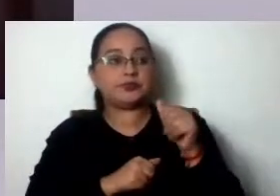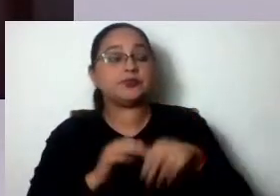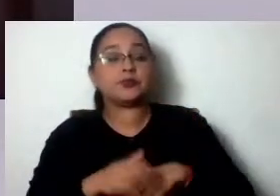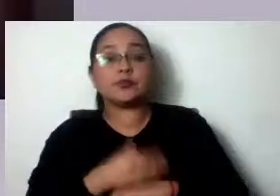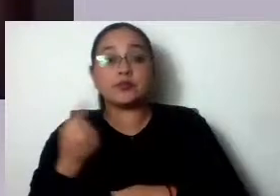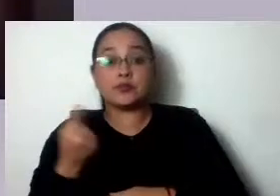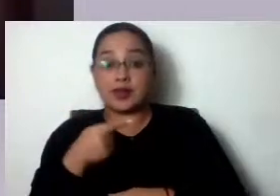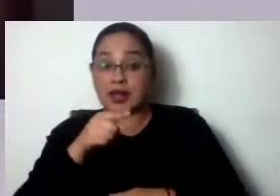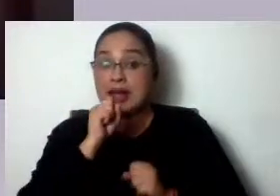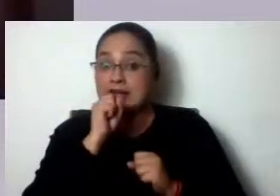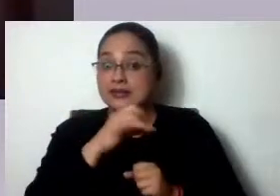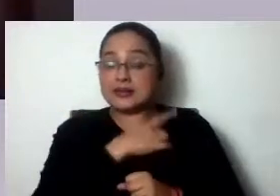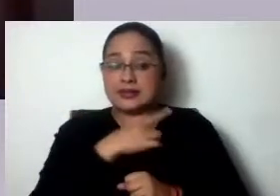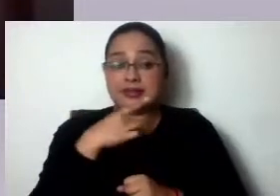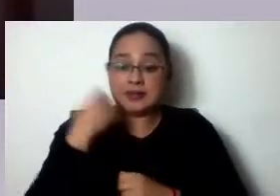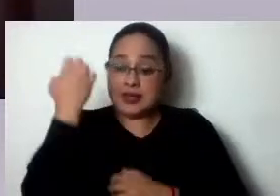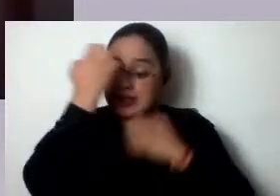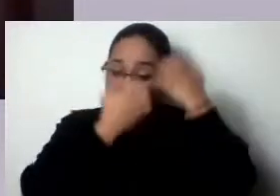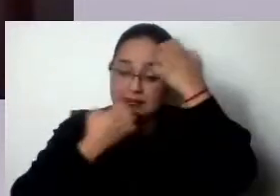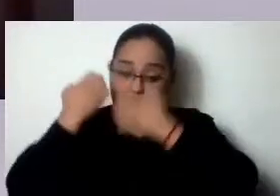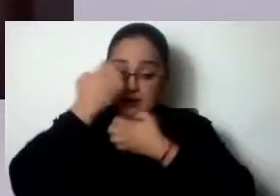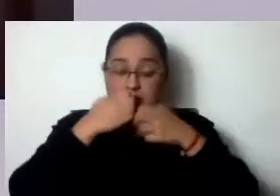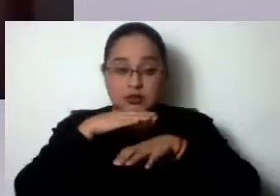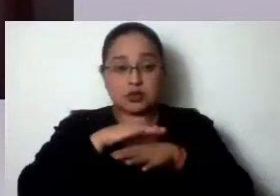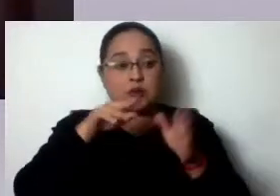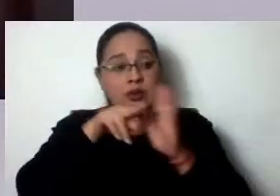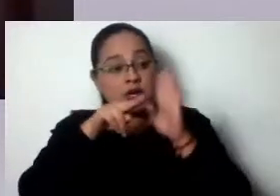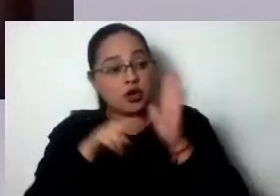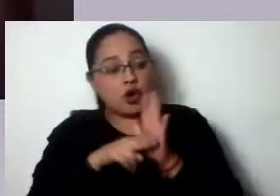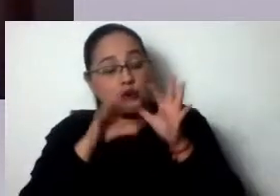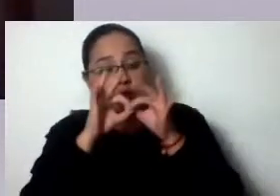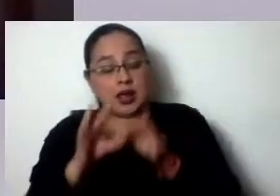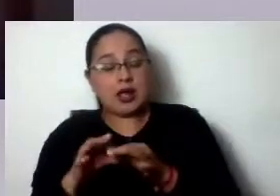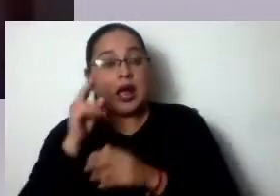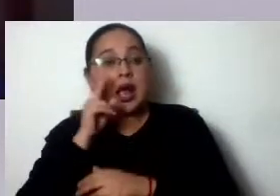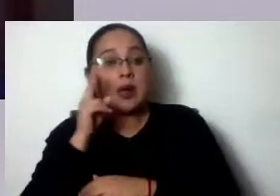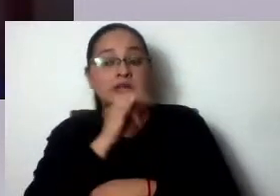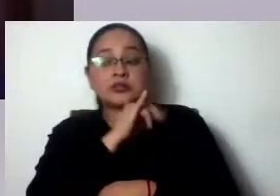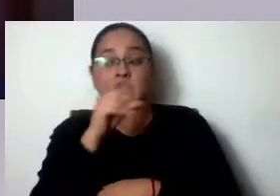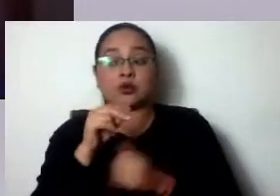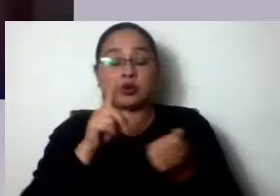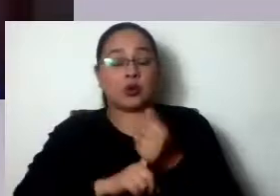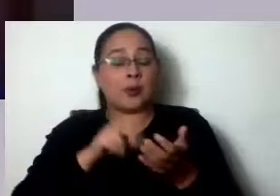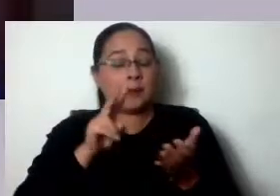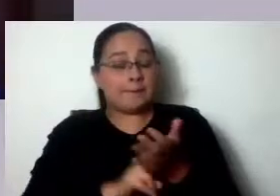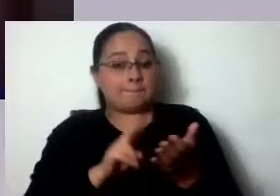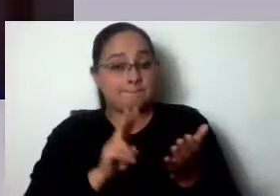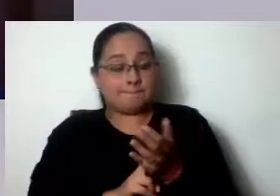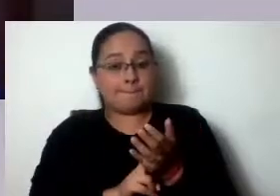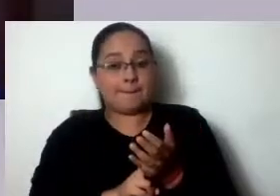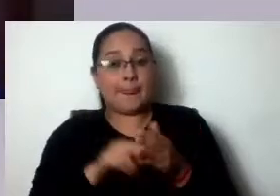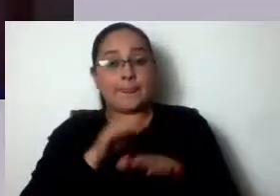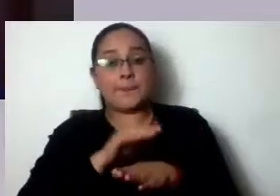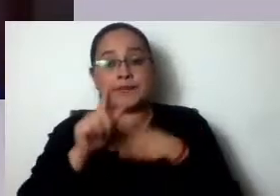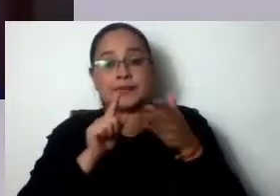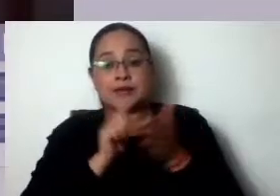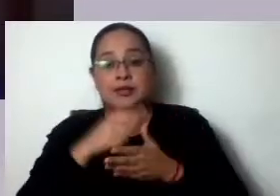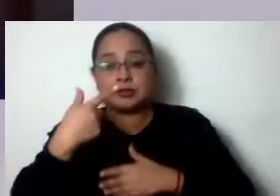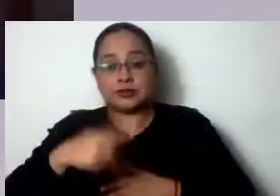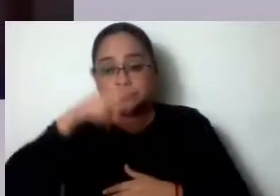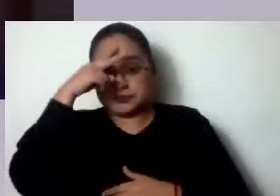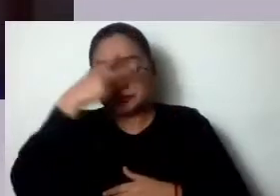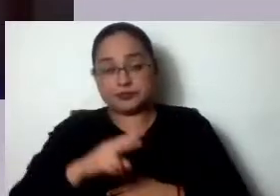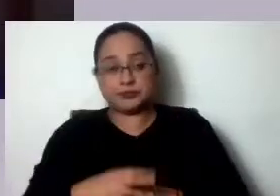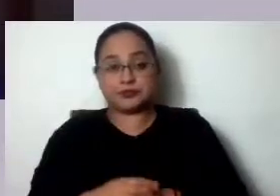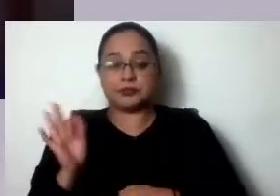debe analizarse la validez de las normas y actos que forman parte del órgano del ordenamiento jurídico mexicano si